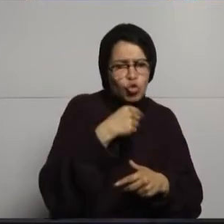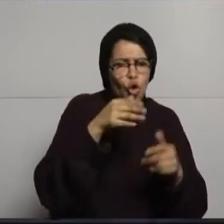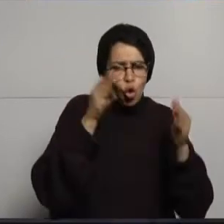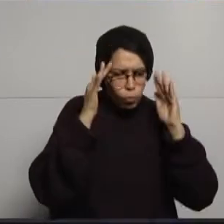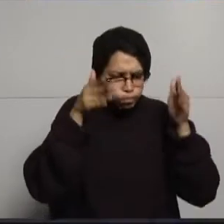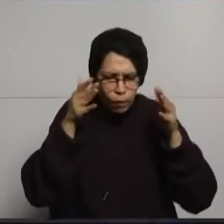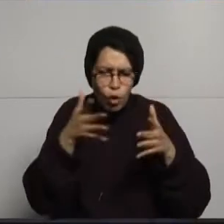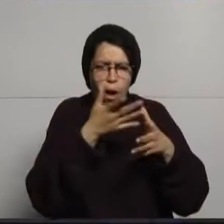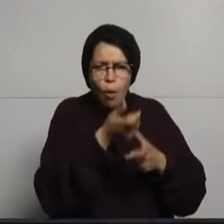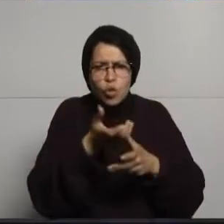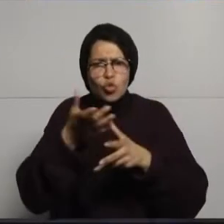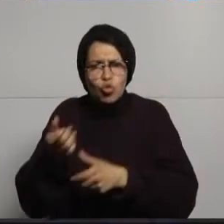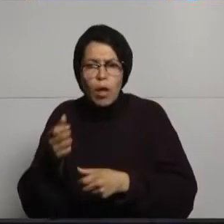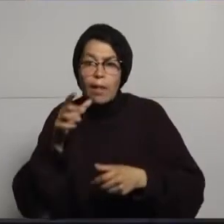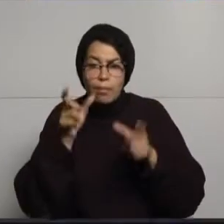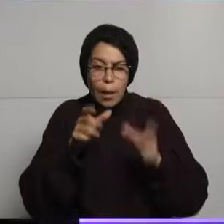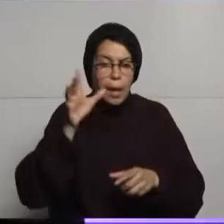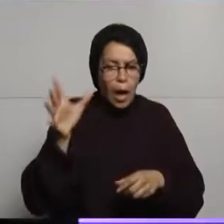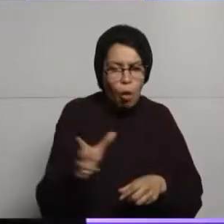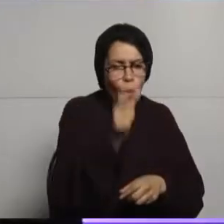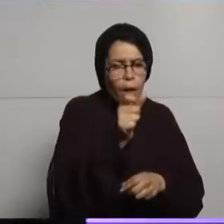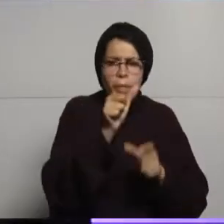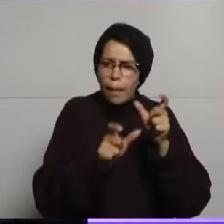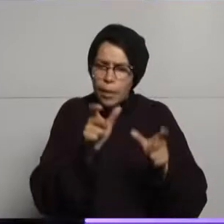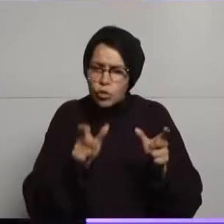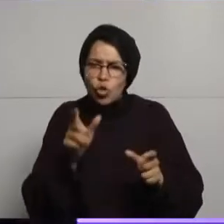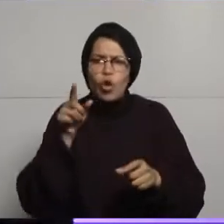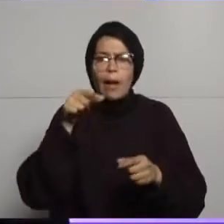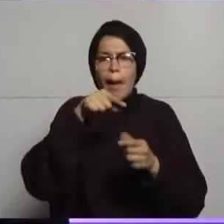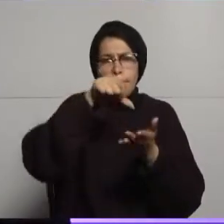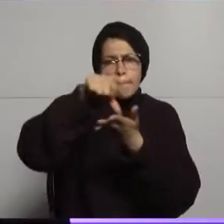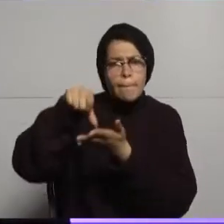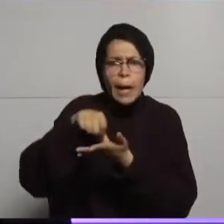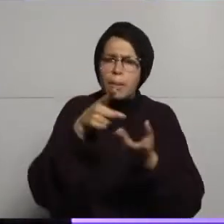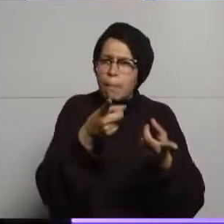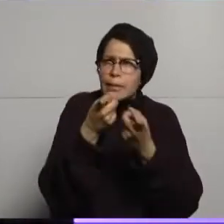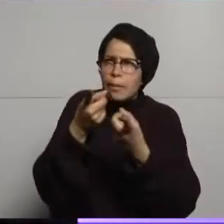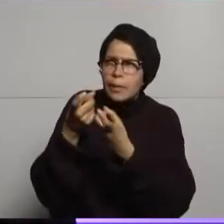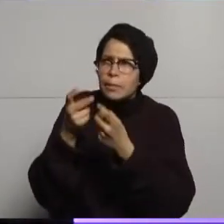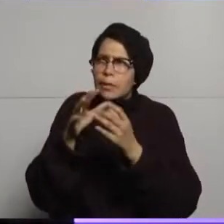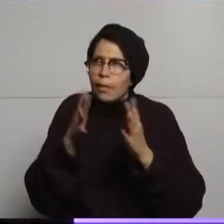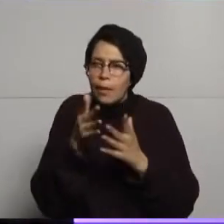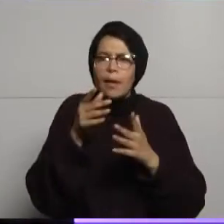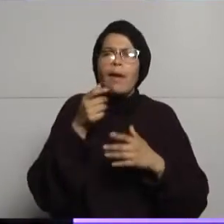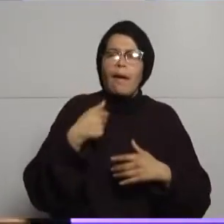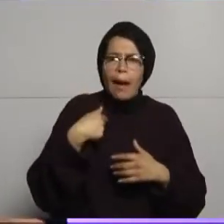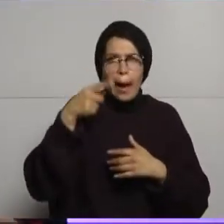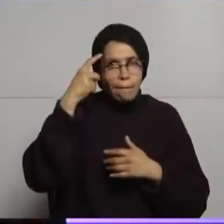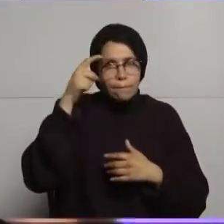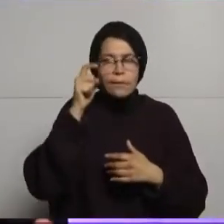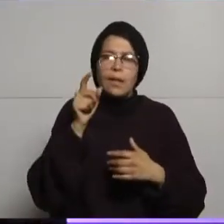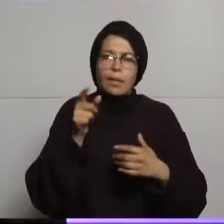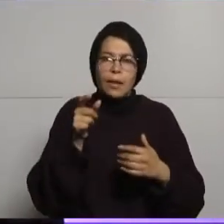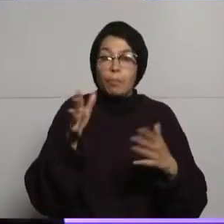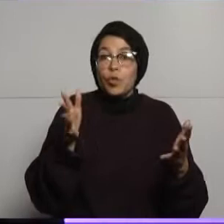ajudar, em localizar e identificar em cada país as necessidades. Ou seja, nós hoje,